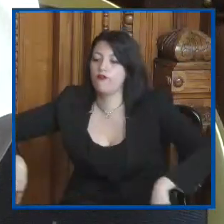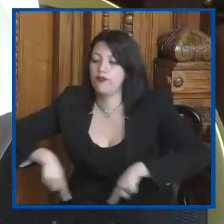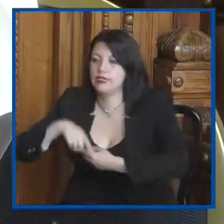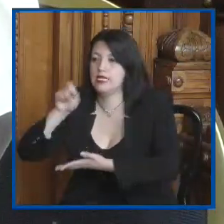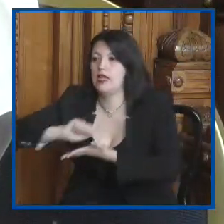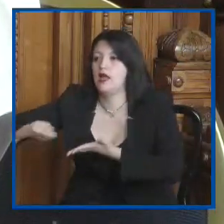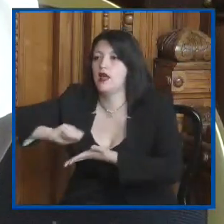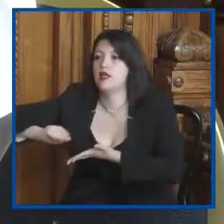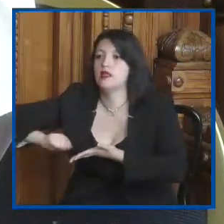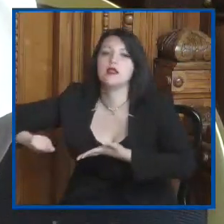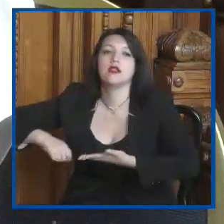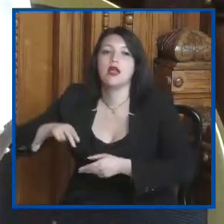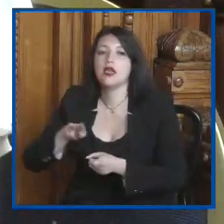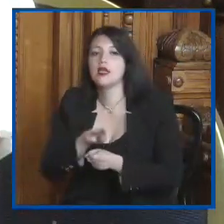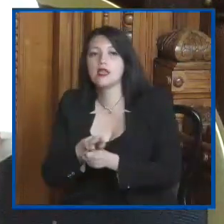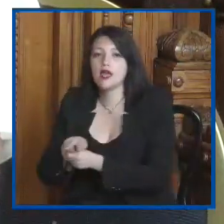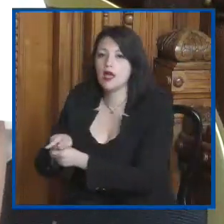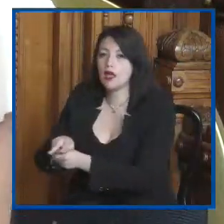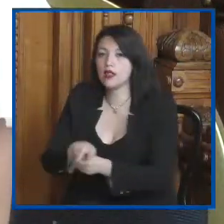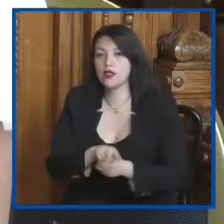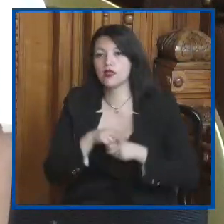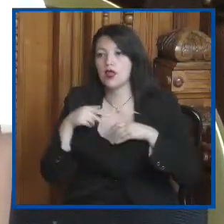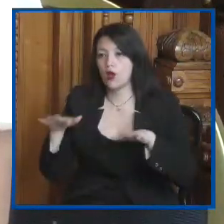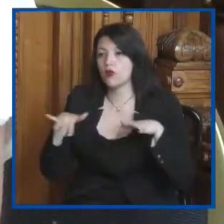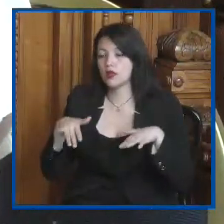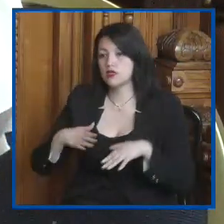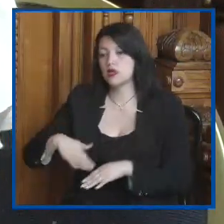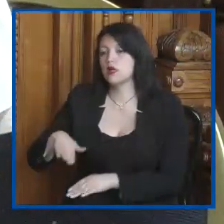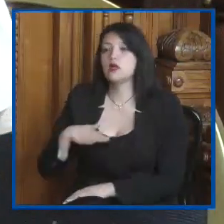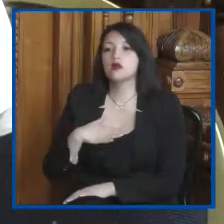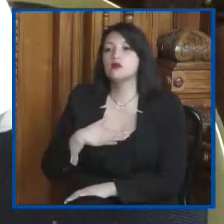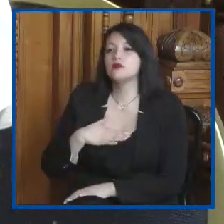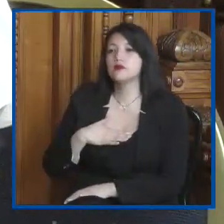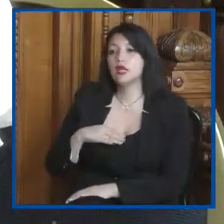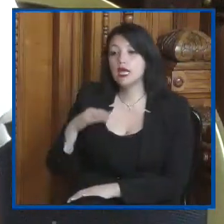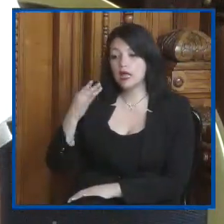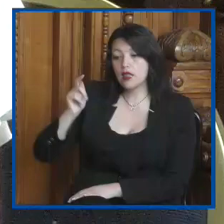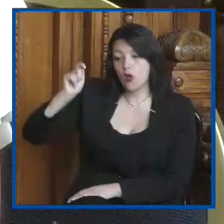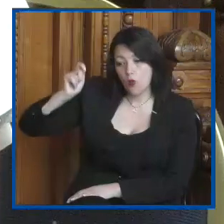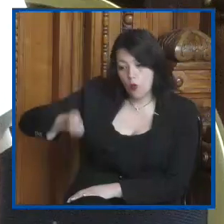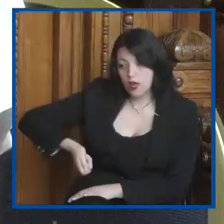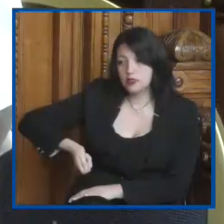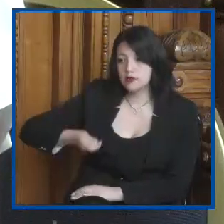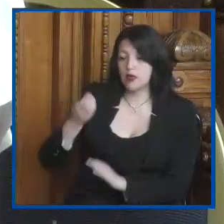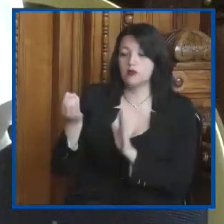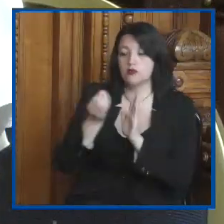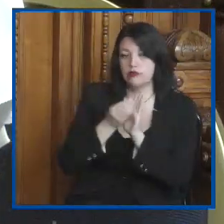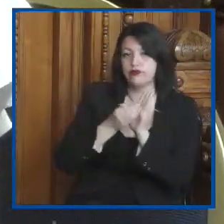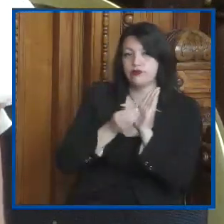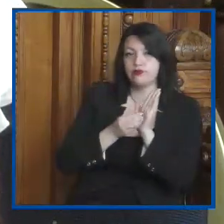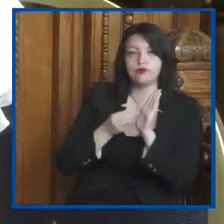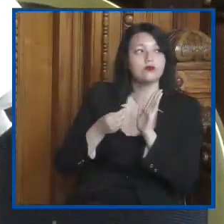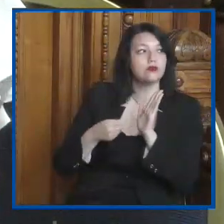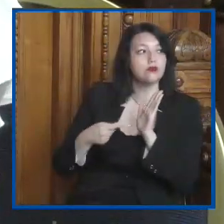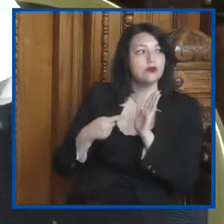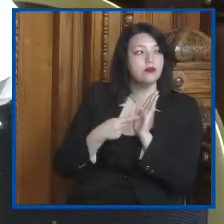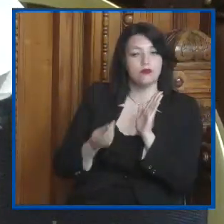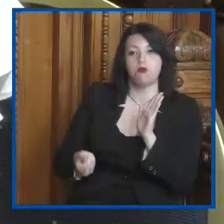de gestión de audiencias. Entonces las audiencias las fijamos, cada juez fija su agenda de audiencias. Y yo la